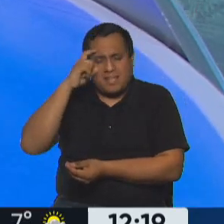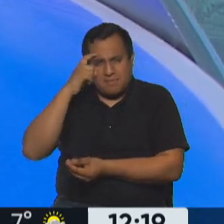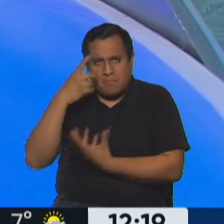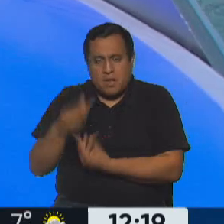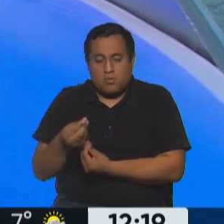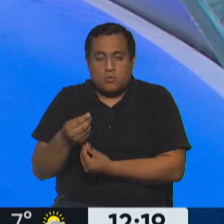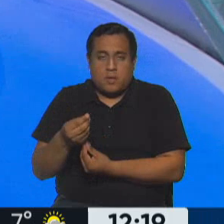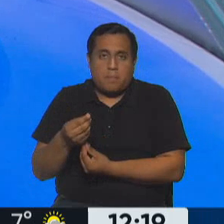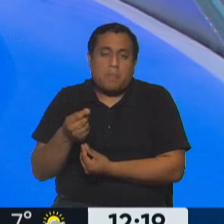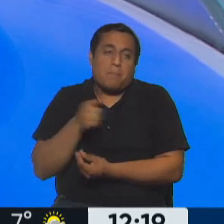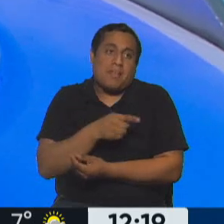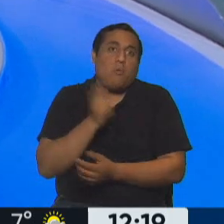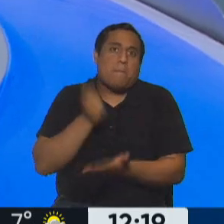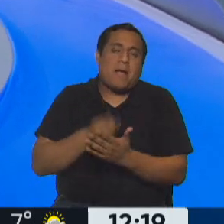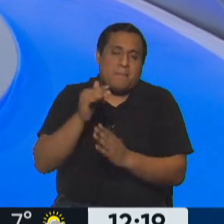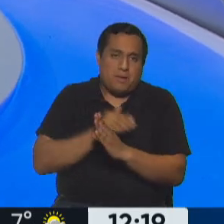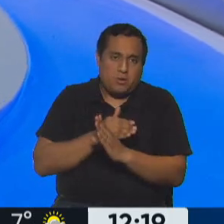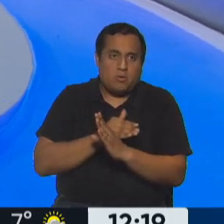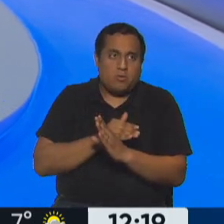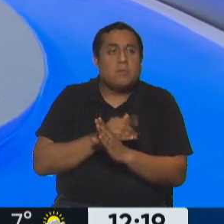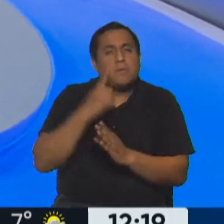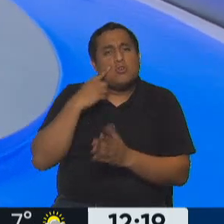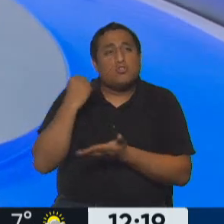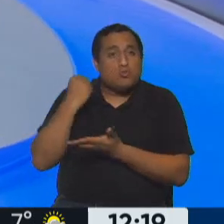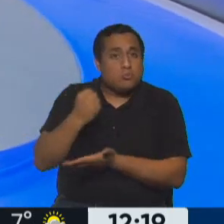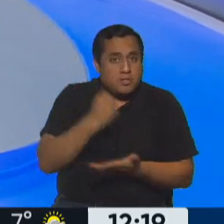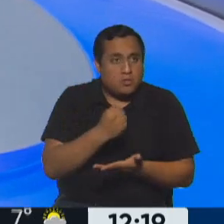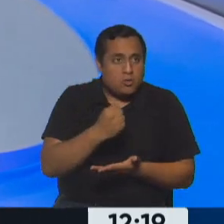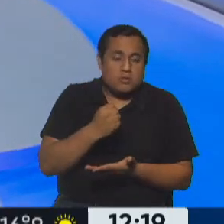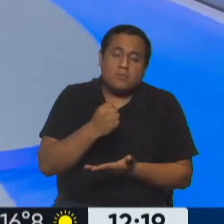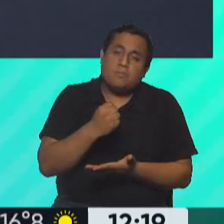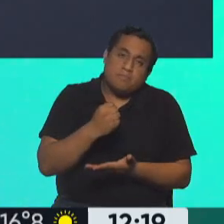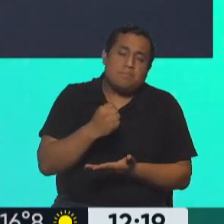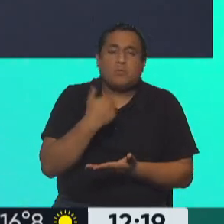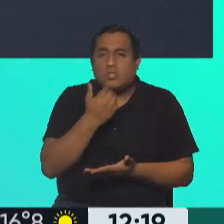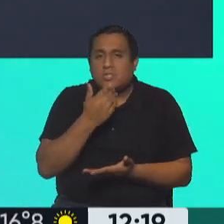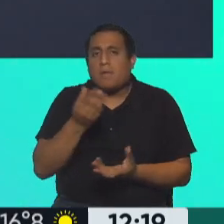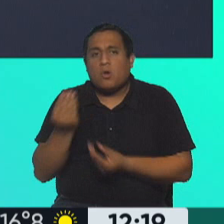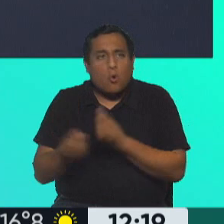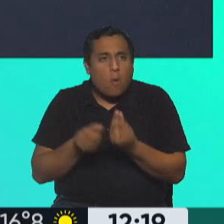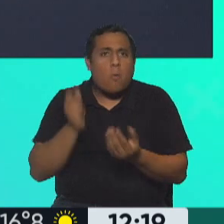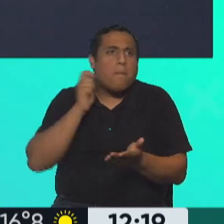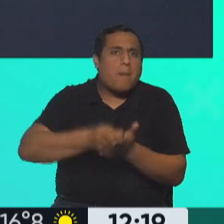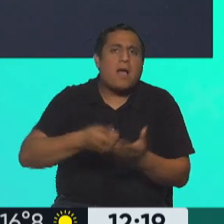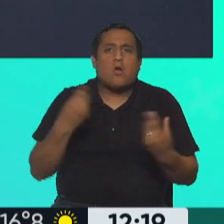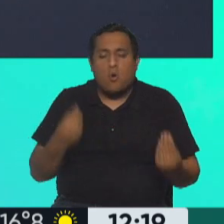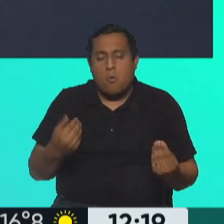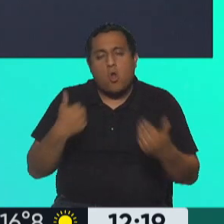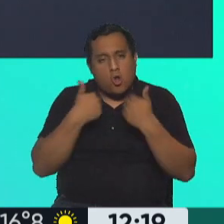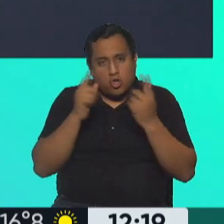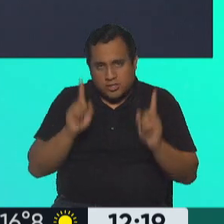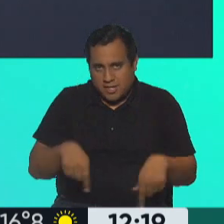situación. Financiamiento que por ahora se supone que hasta tasa subsidiada, todavía no se informó esto, de cómo va a ser y cómo va a ser la forma de pago, pero es una